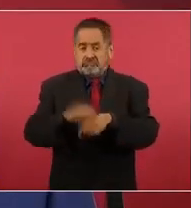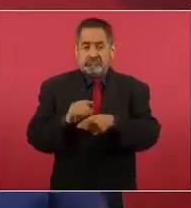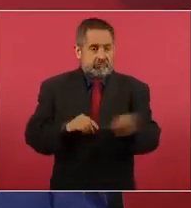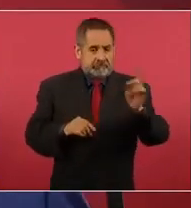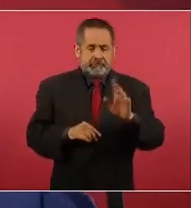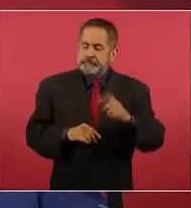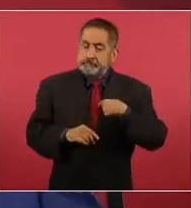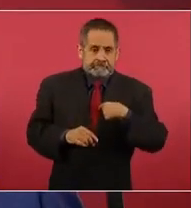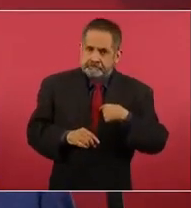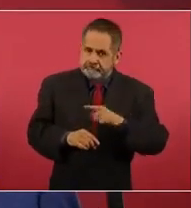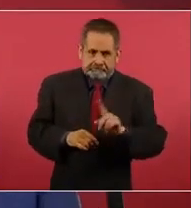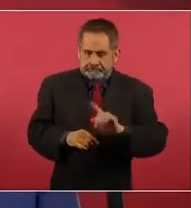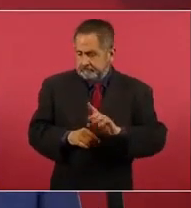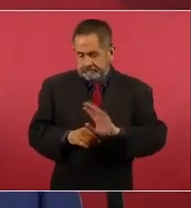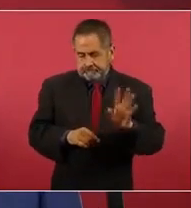Pero